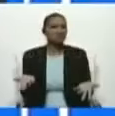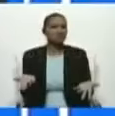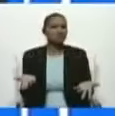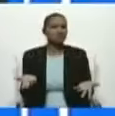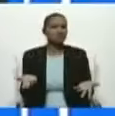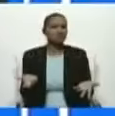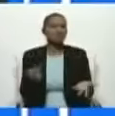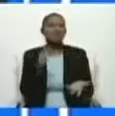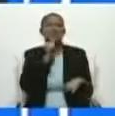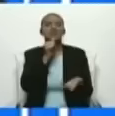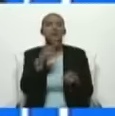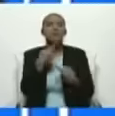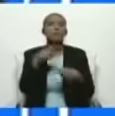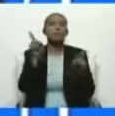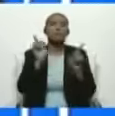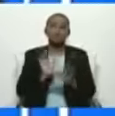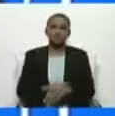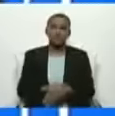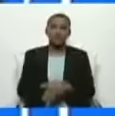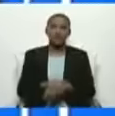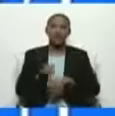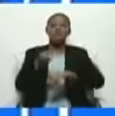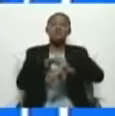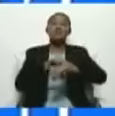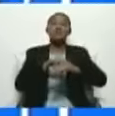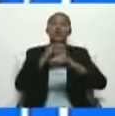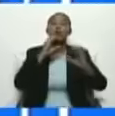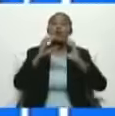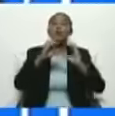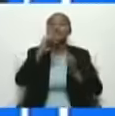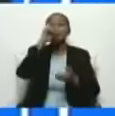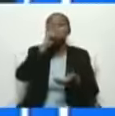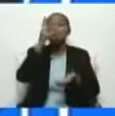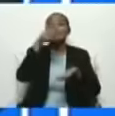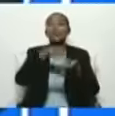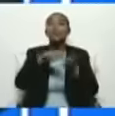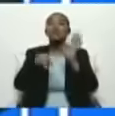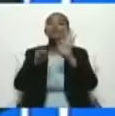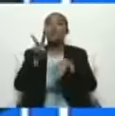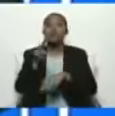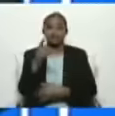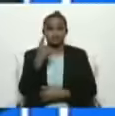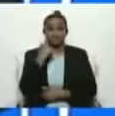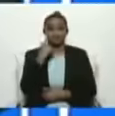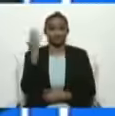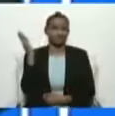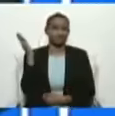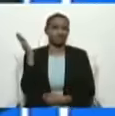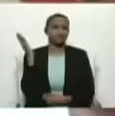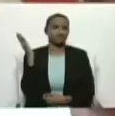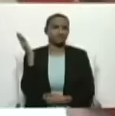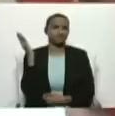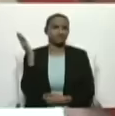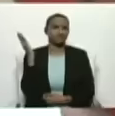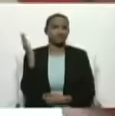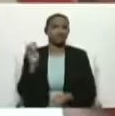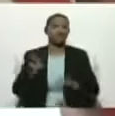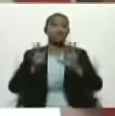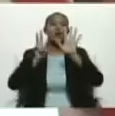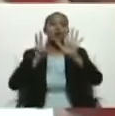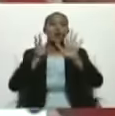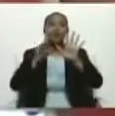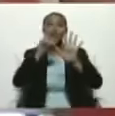Esto lo publicó el Ministerio de Comunicaciones en el año 2012. Miren, Ramos Ayub, ya van